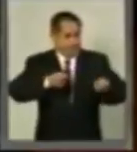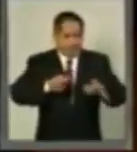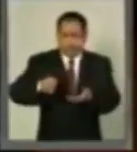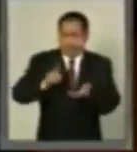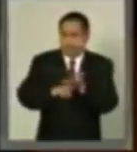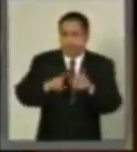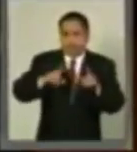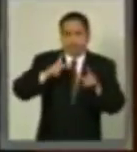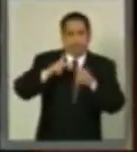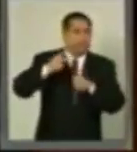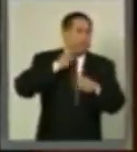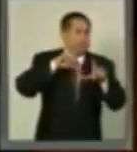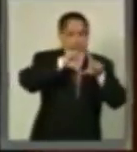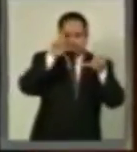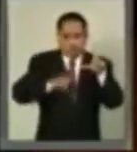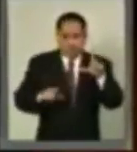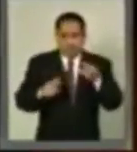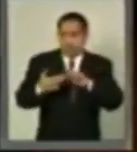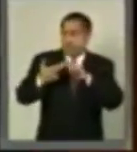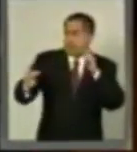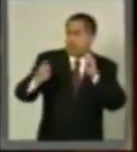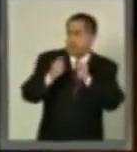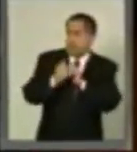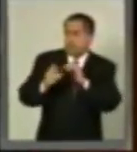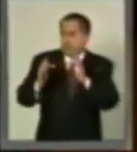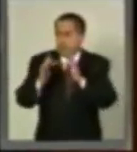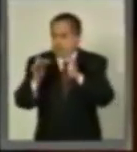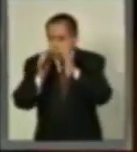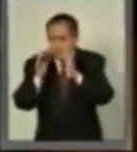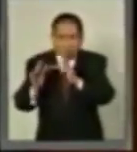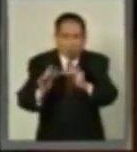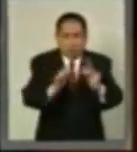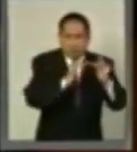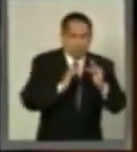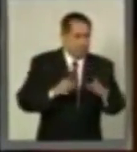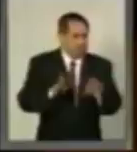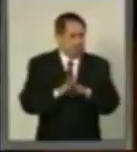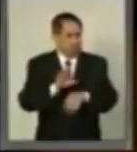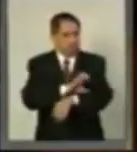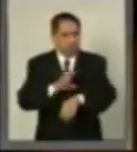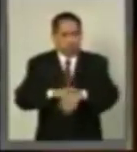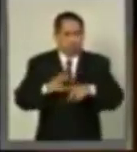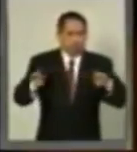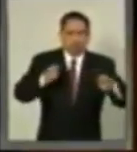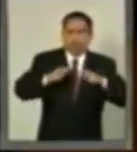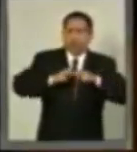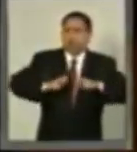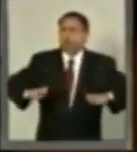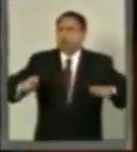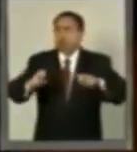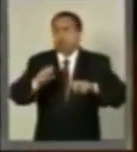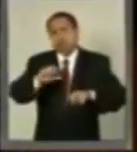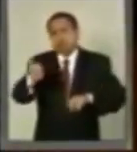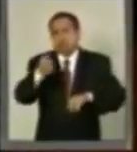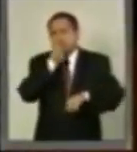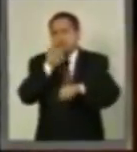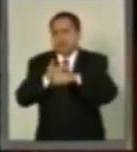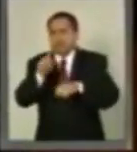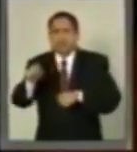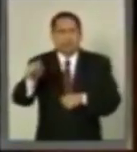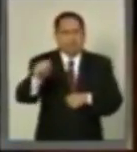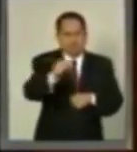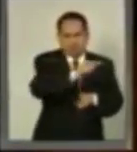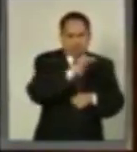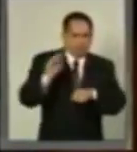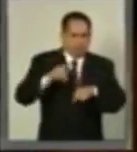política interior, de la relación con los medios de comunicación, de coordinar el gabinete y a los funcionarios de la Administración Pública